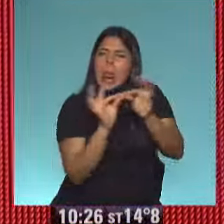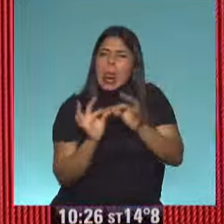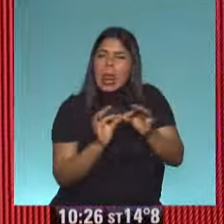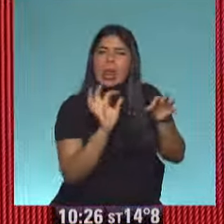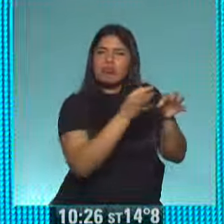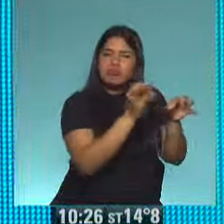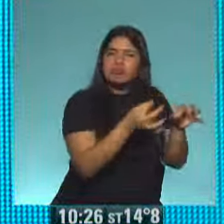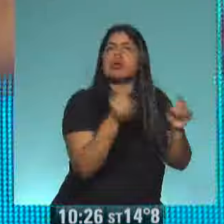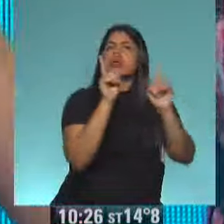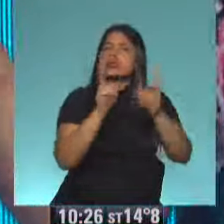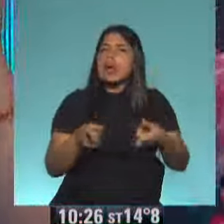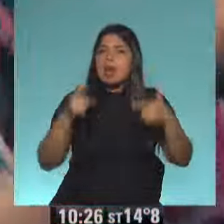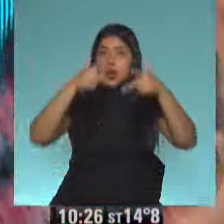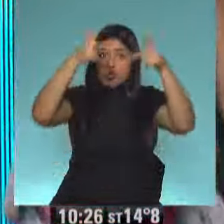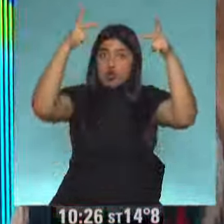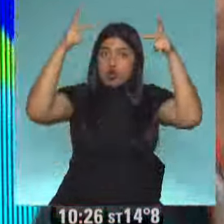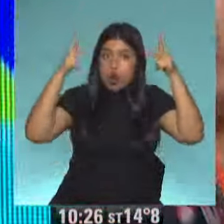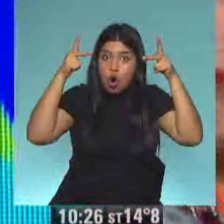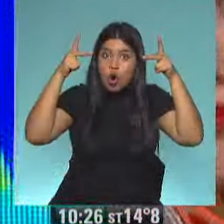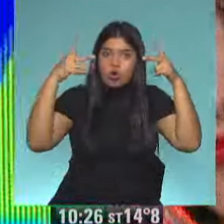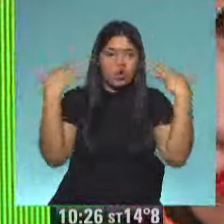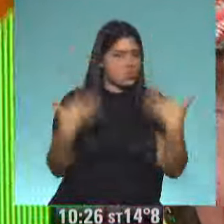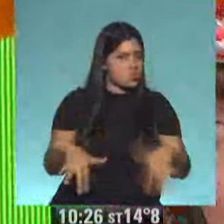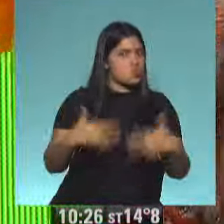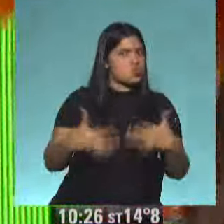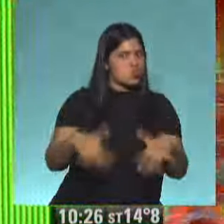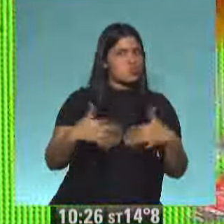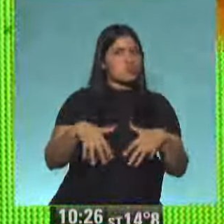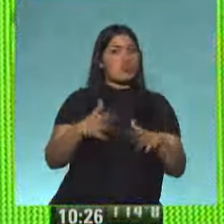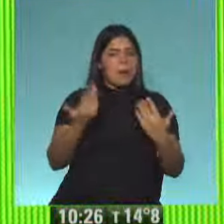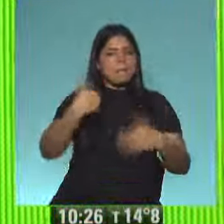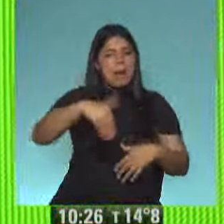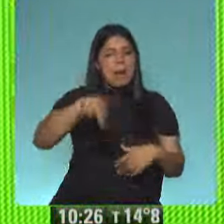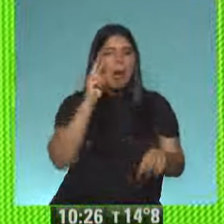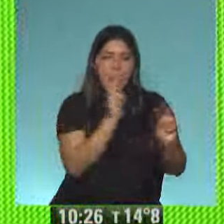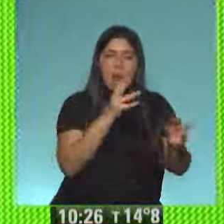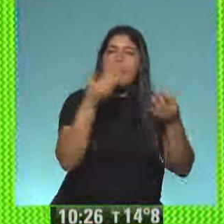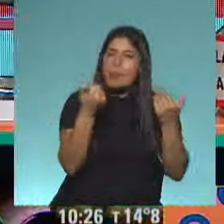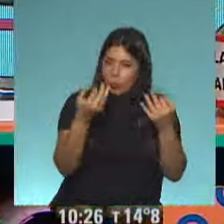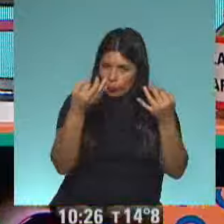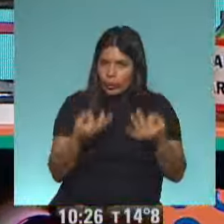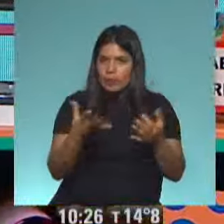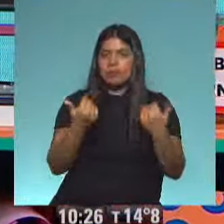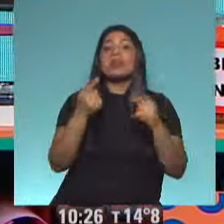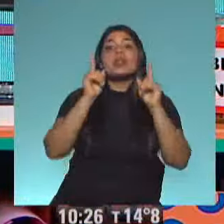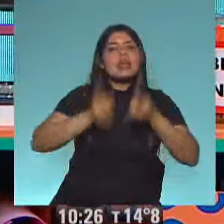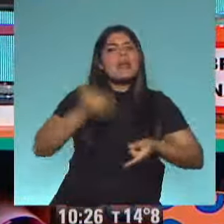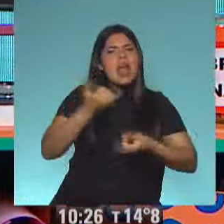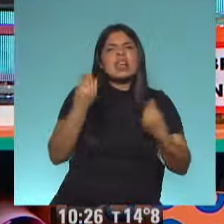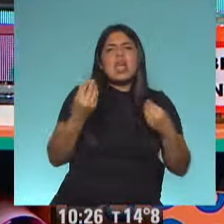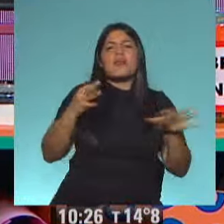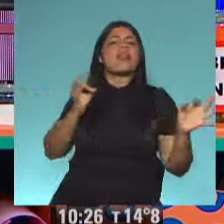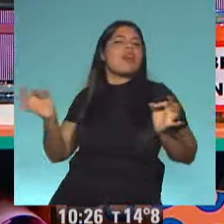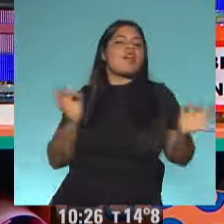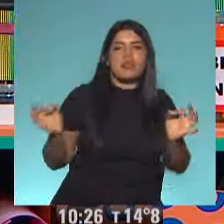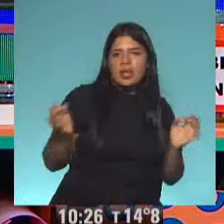corona. Ahora nos vamos a tomar nuestro tiempo para observar el traje. Bien. Se caracteriza entonces también por los desfiles, ¿sí? Y en Gualeguaychú, por